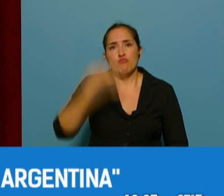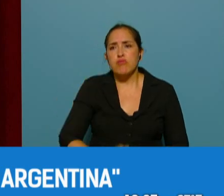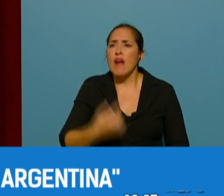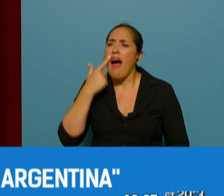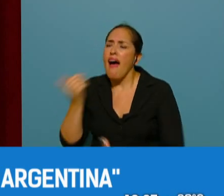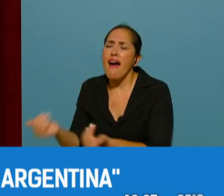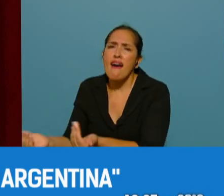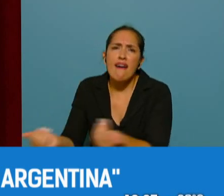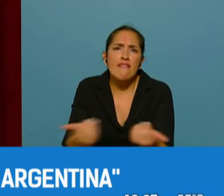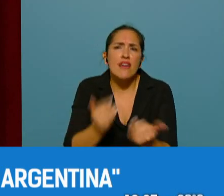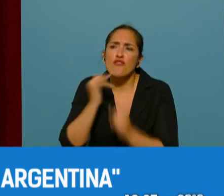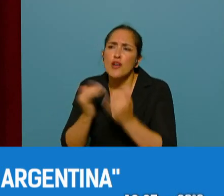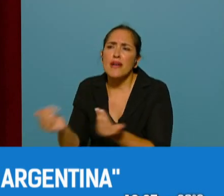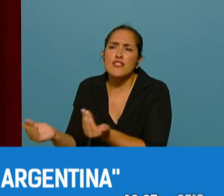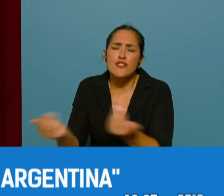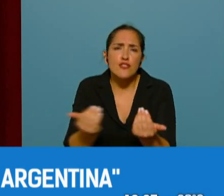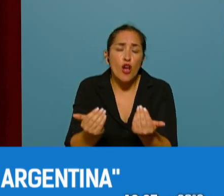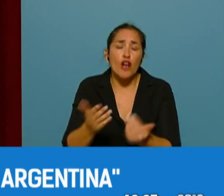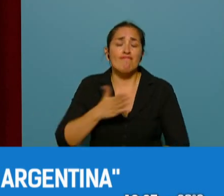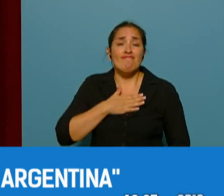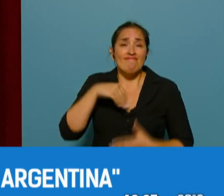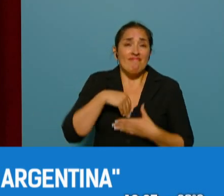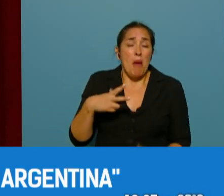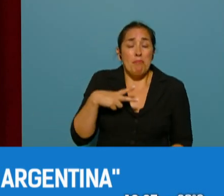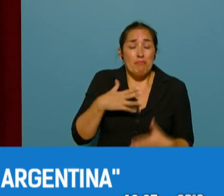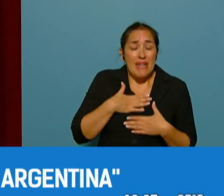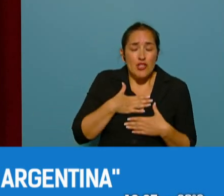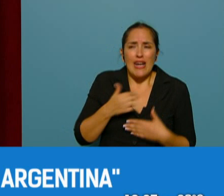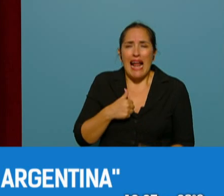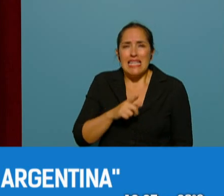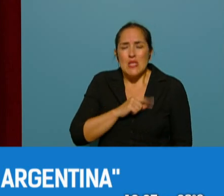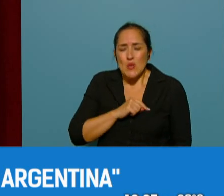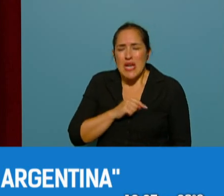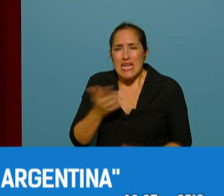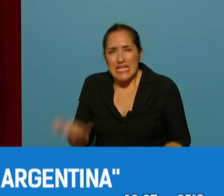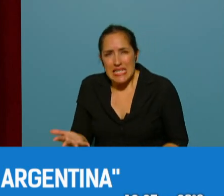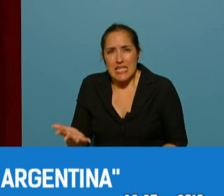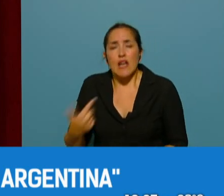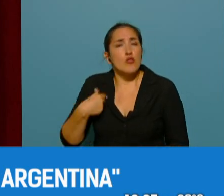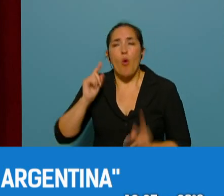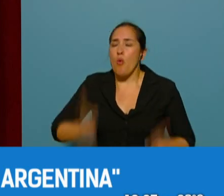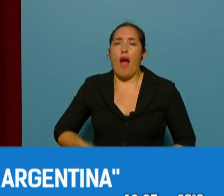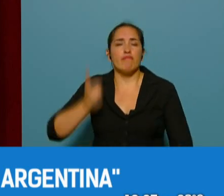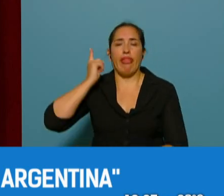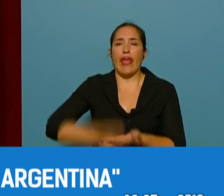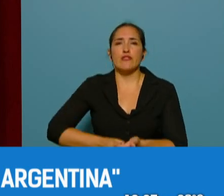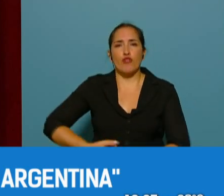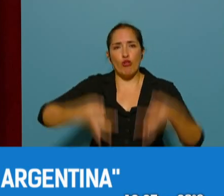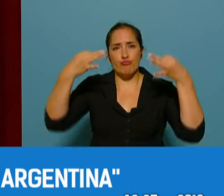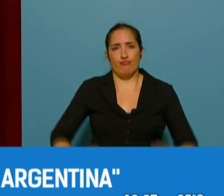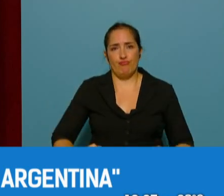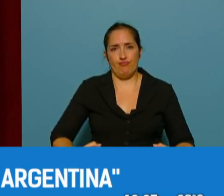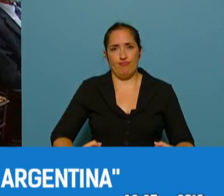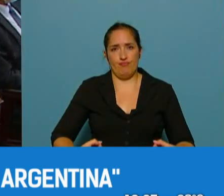información pertinente. Aun cuando en lo personal me causaran mucho dolor, tomé las decisiones que correspondían.